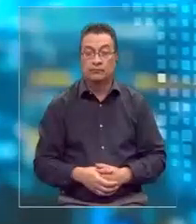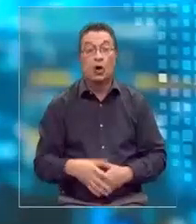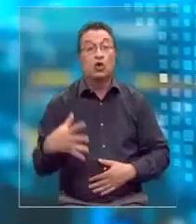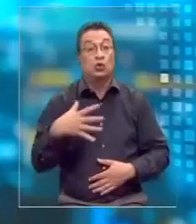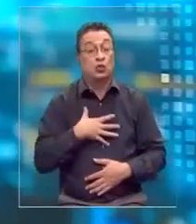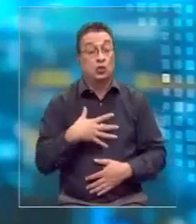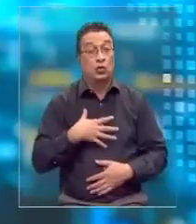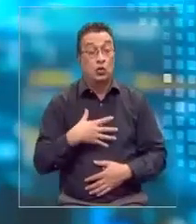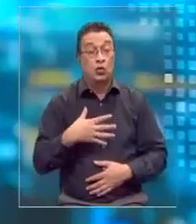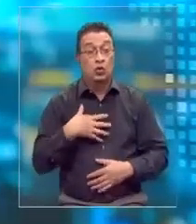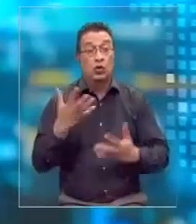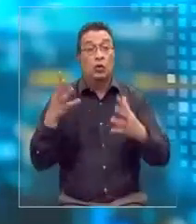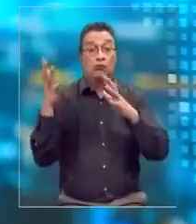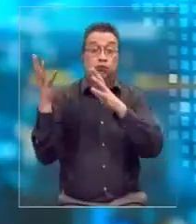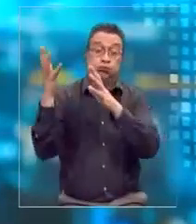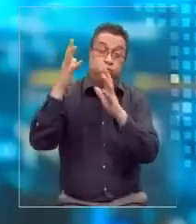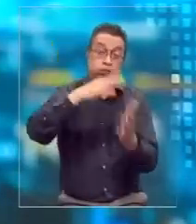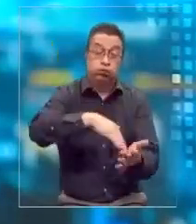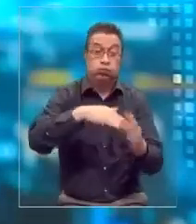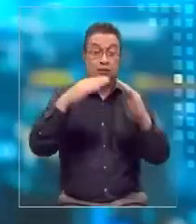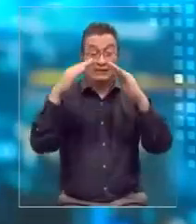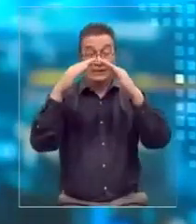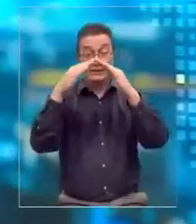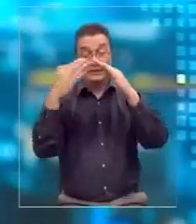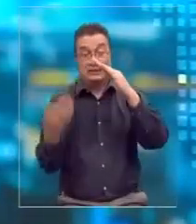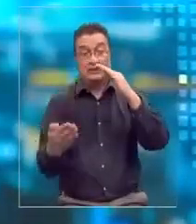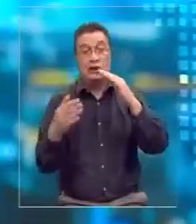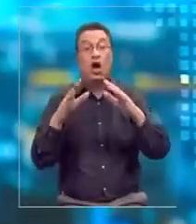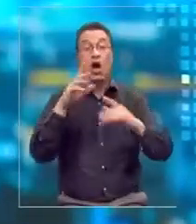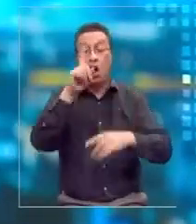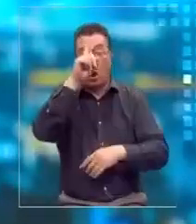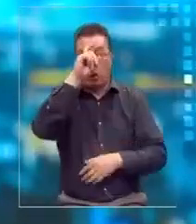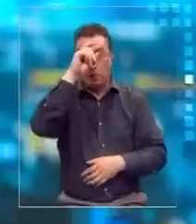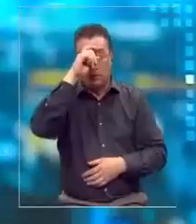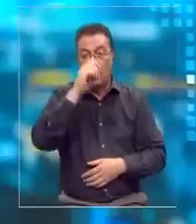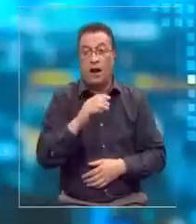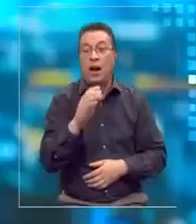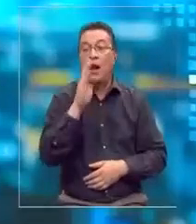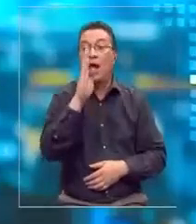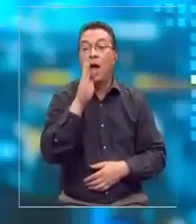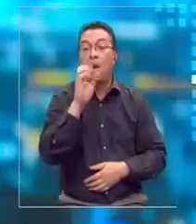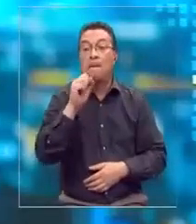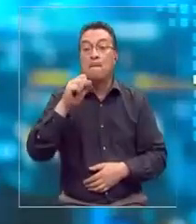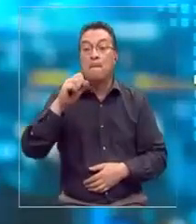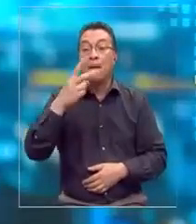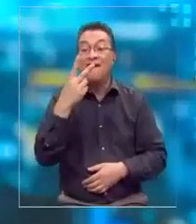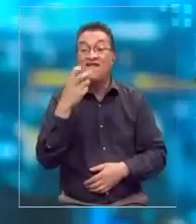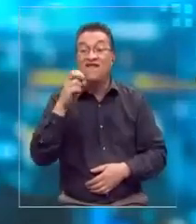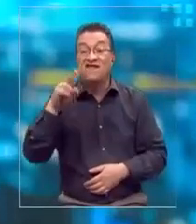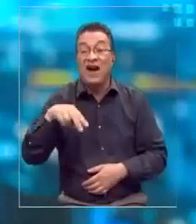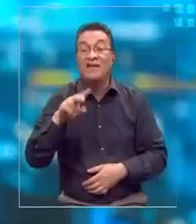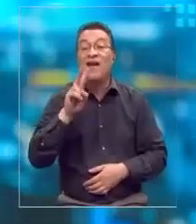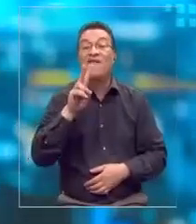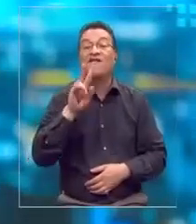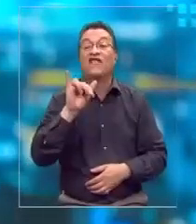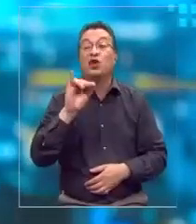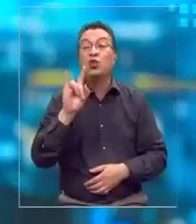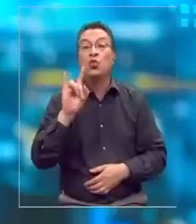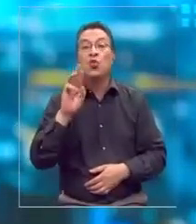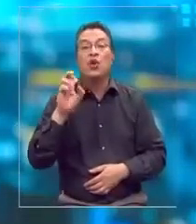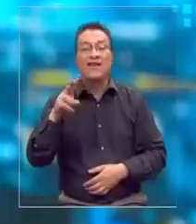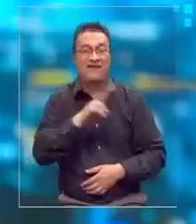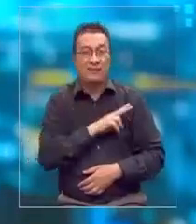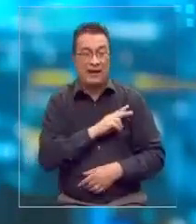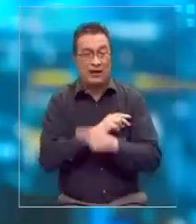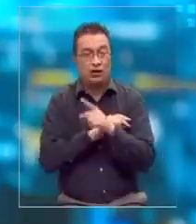alarma provocó el desplome de parte del techo de una zona del hospital Carlos Van Buren. El área quedó clausurada ante el riesgo de un nuevo derrumbe